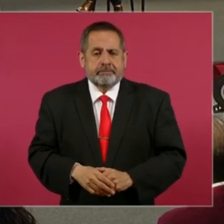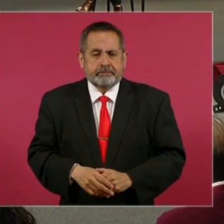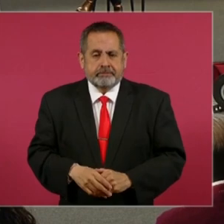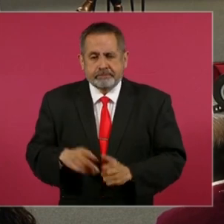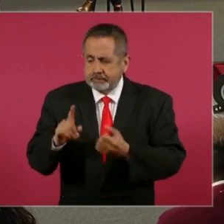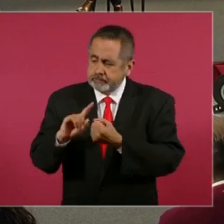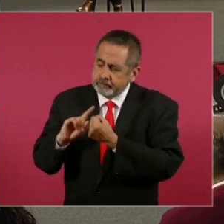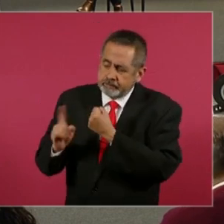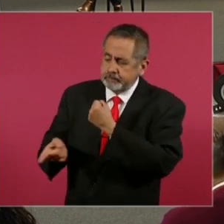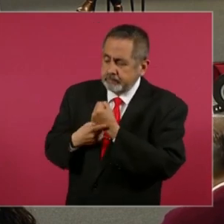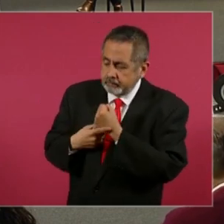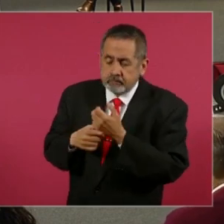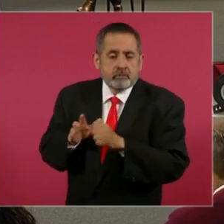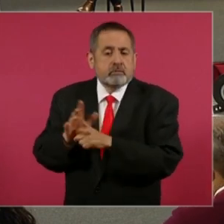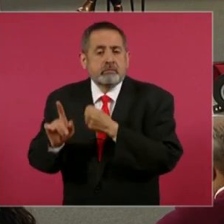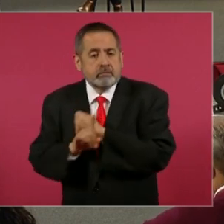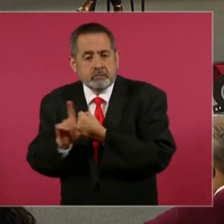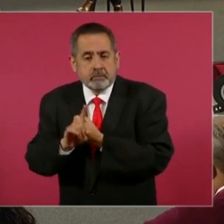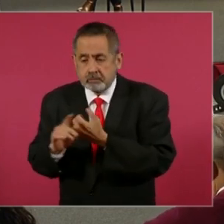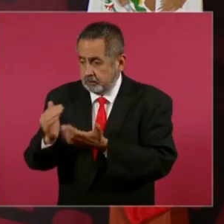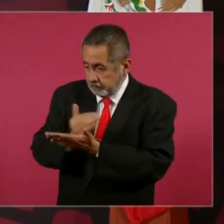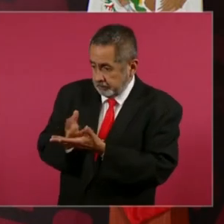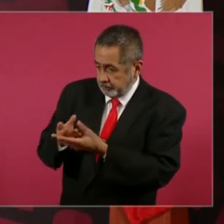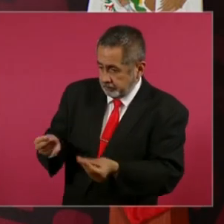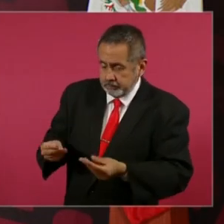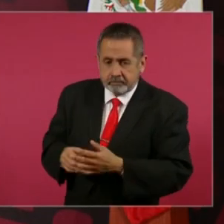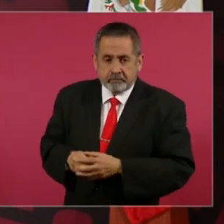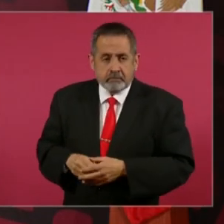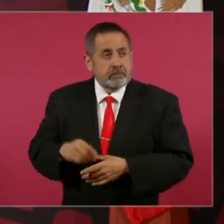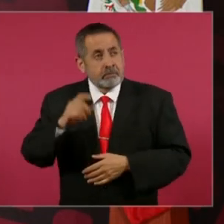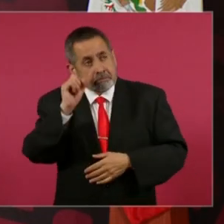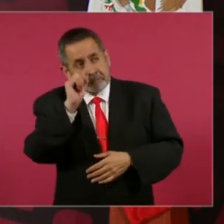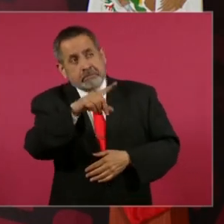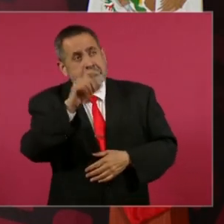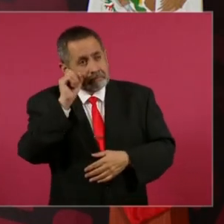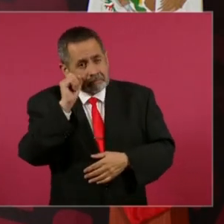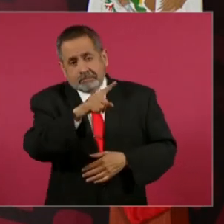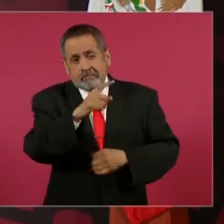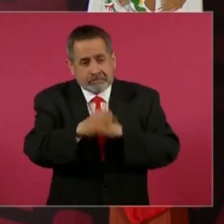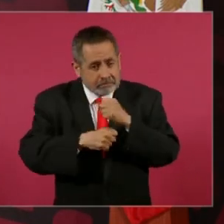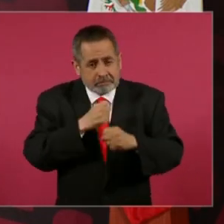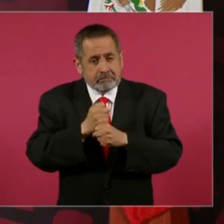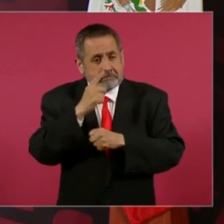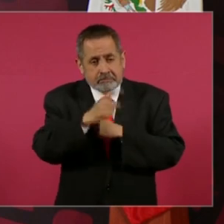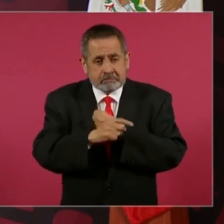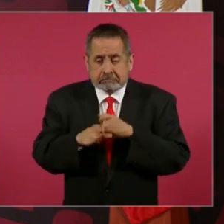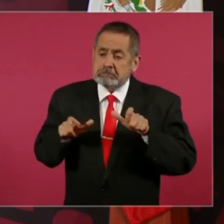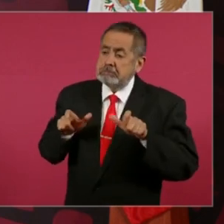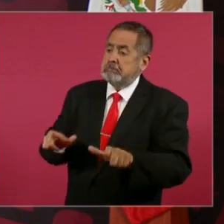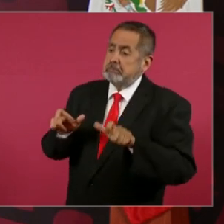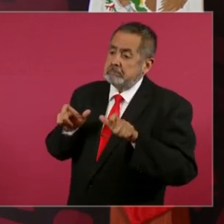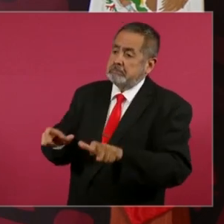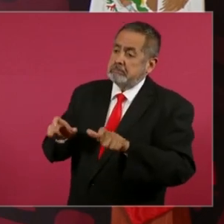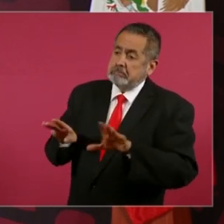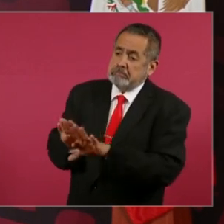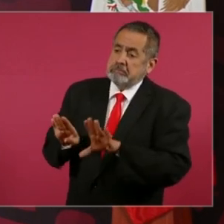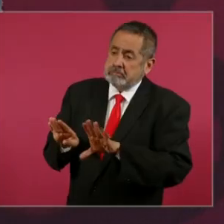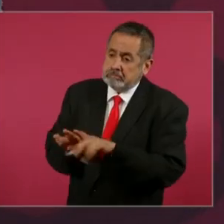hay que atender las causas. ¿Van a seguir con la misma política de siempre?